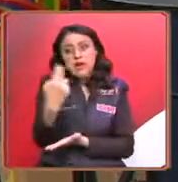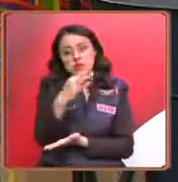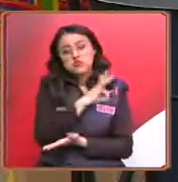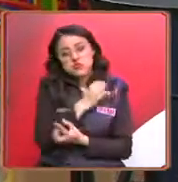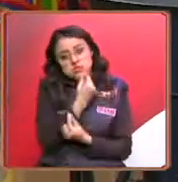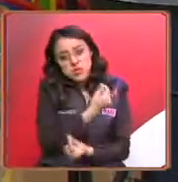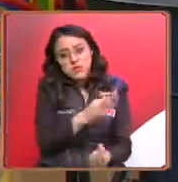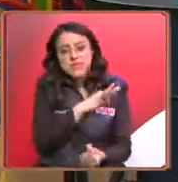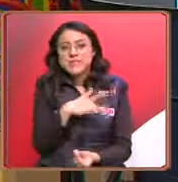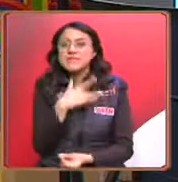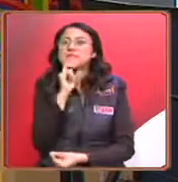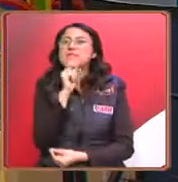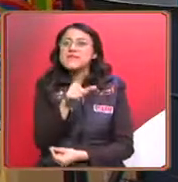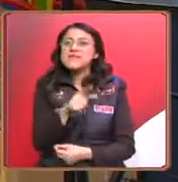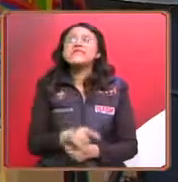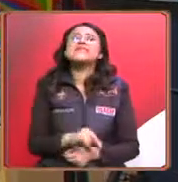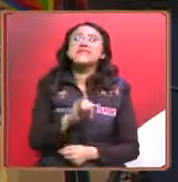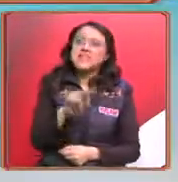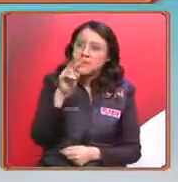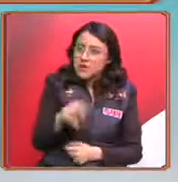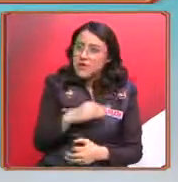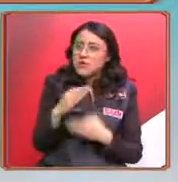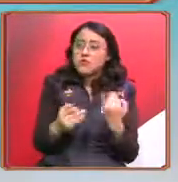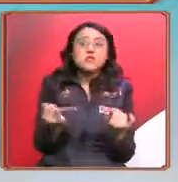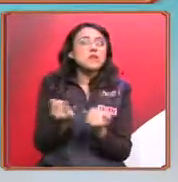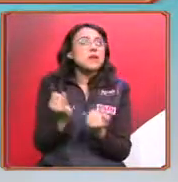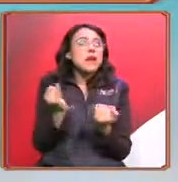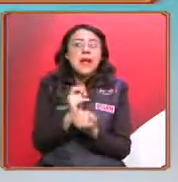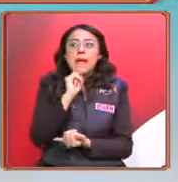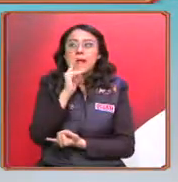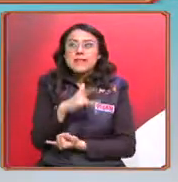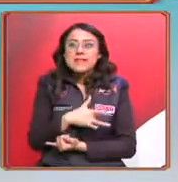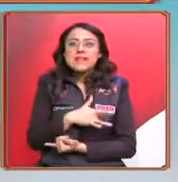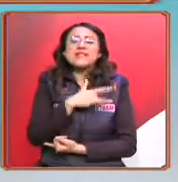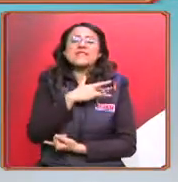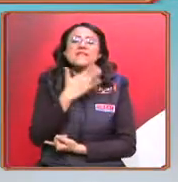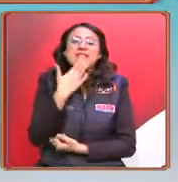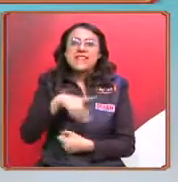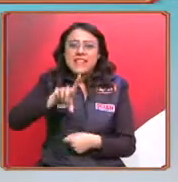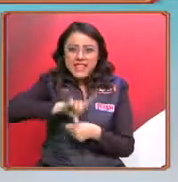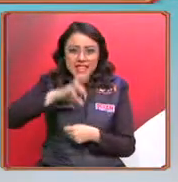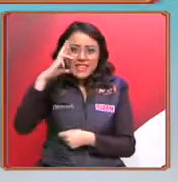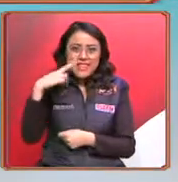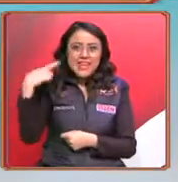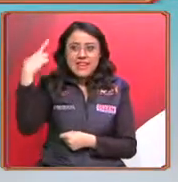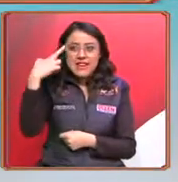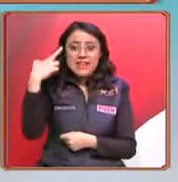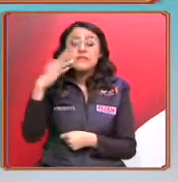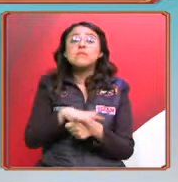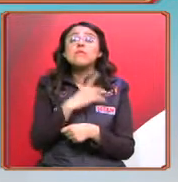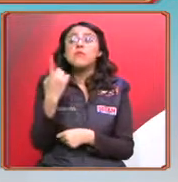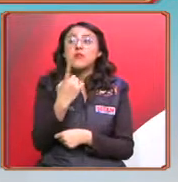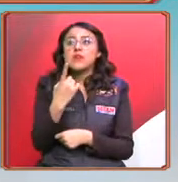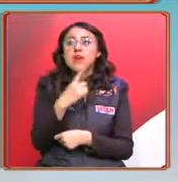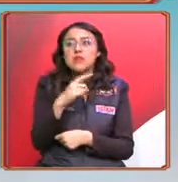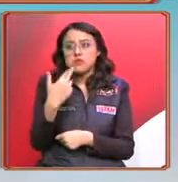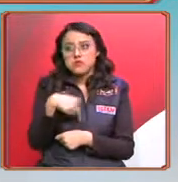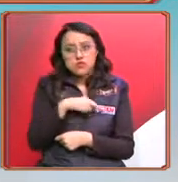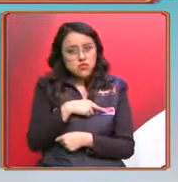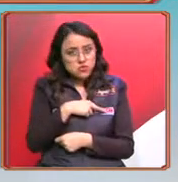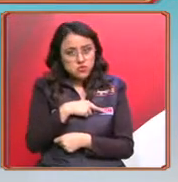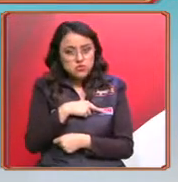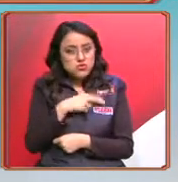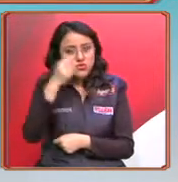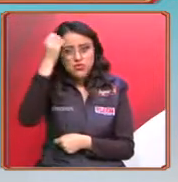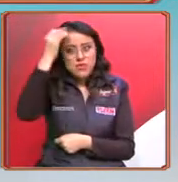puedan también sentir, ¿no, Ren? Exactamente, que todos sean afortunados de vivir ese Día de Reyes, porque definitivamente a ninguno de nosotros se